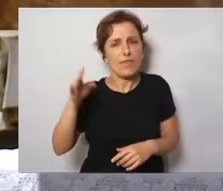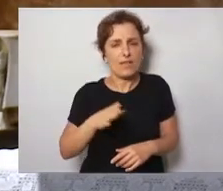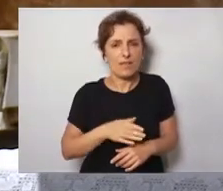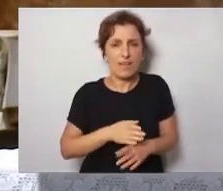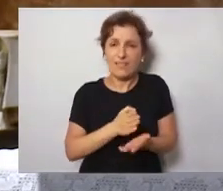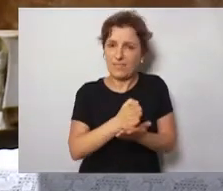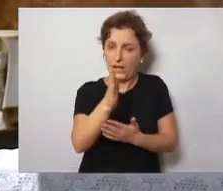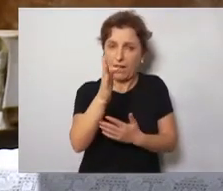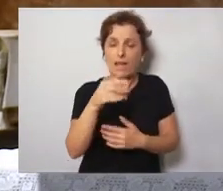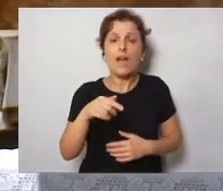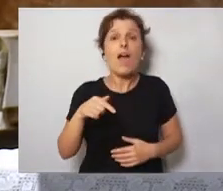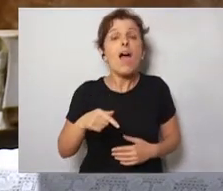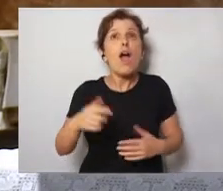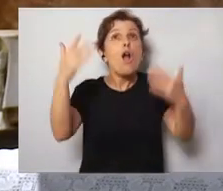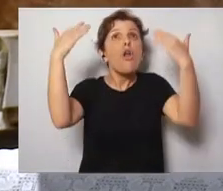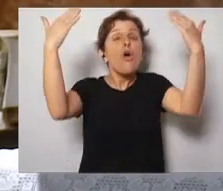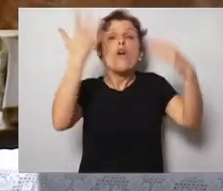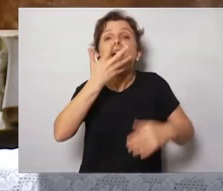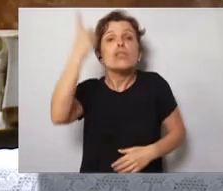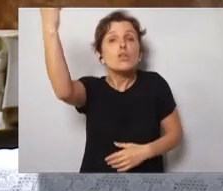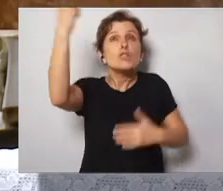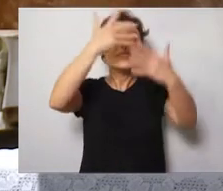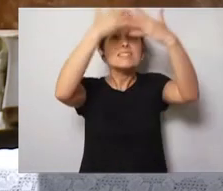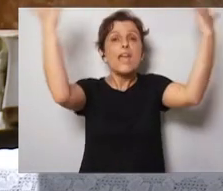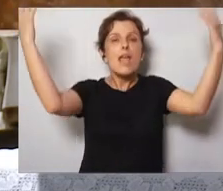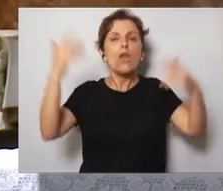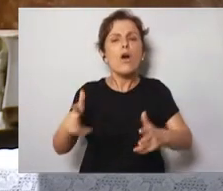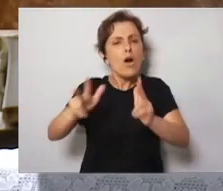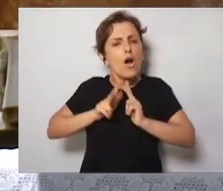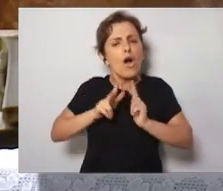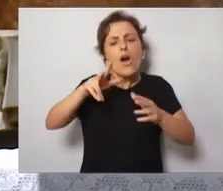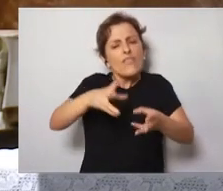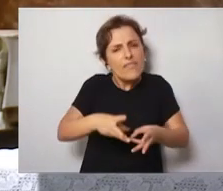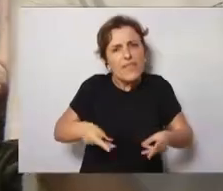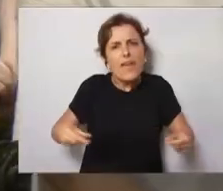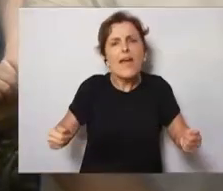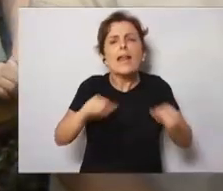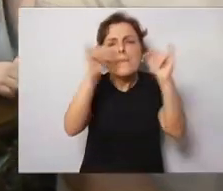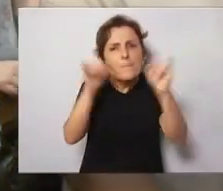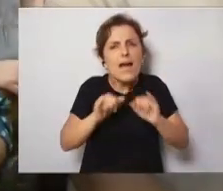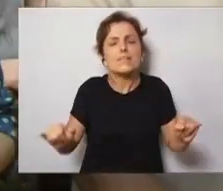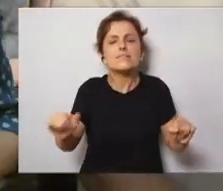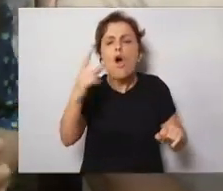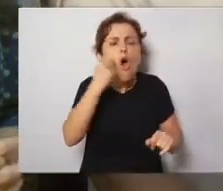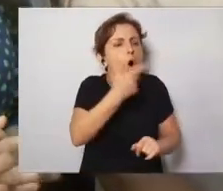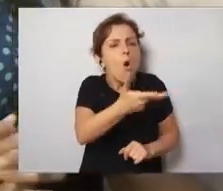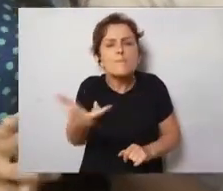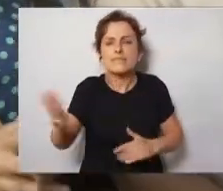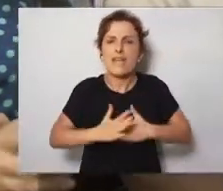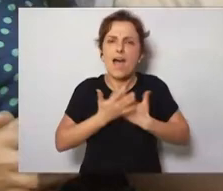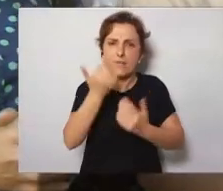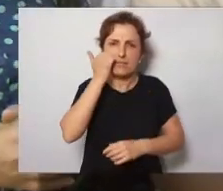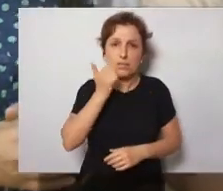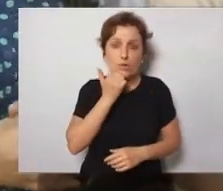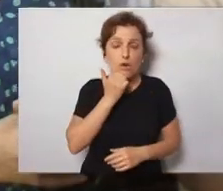lo lavamos con el gloria gloria a dios en el cielo en la tierra paz a los hombres que ama del